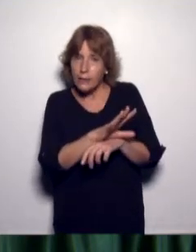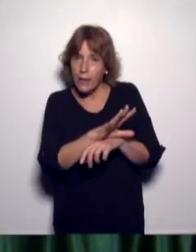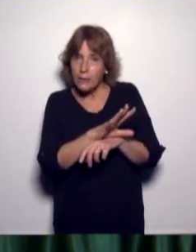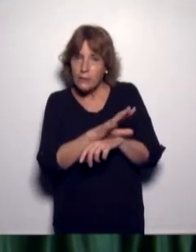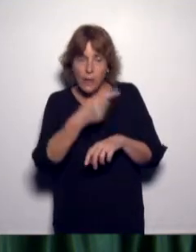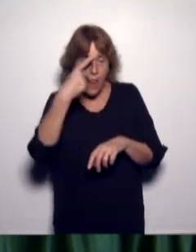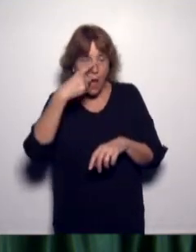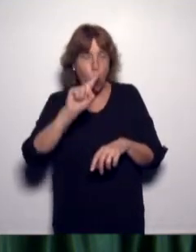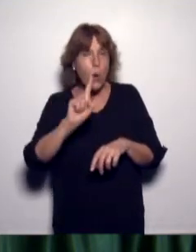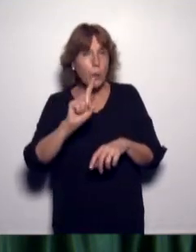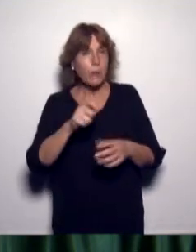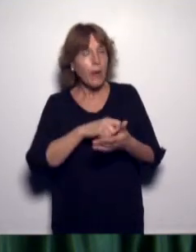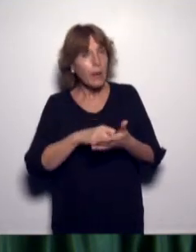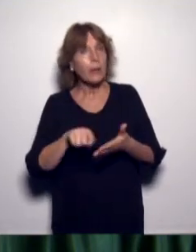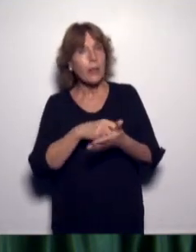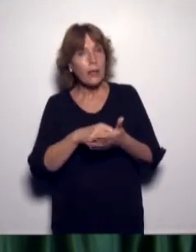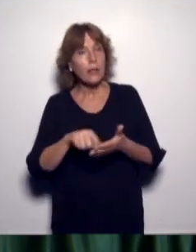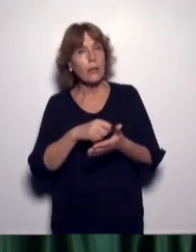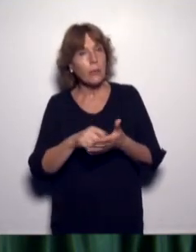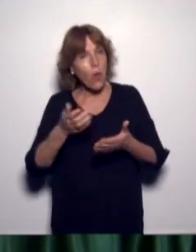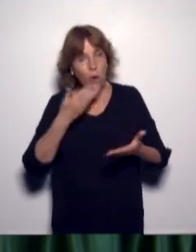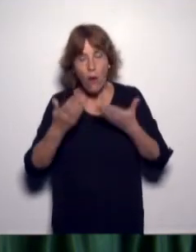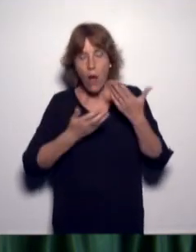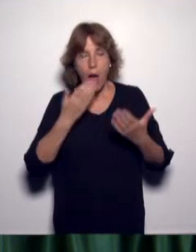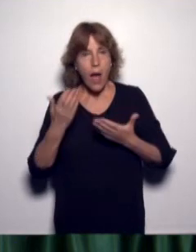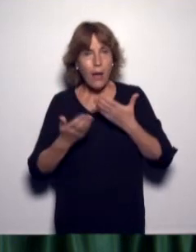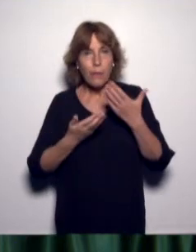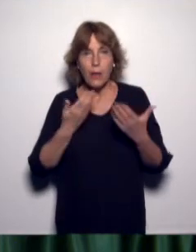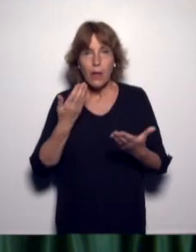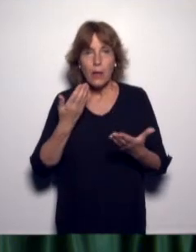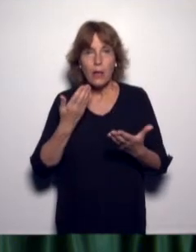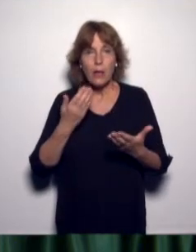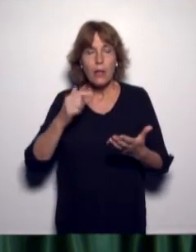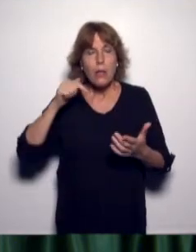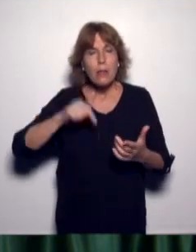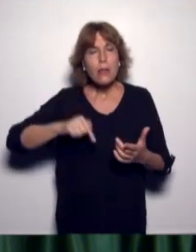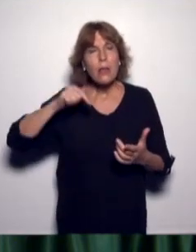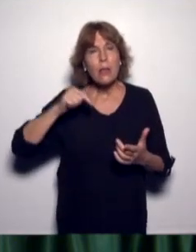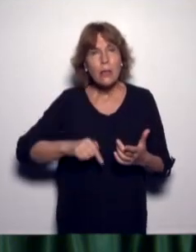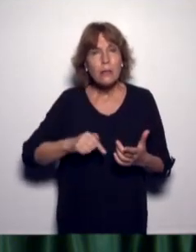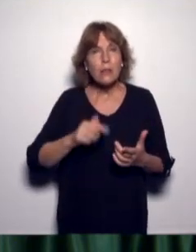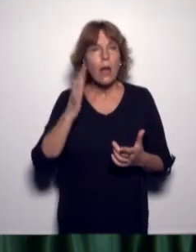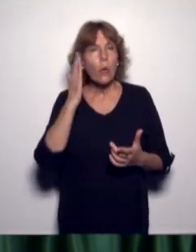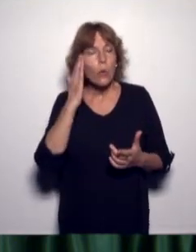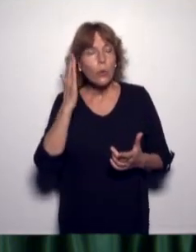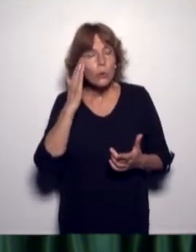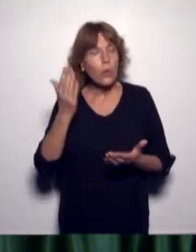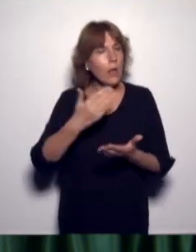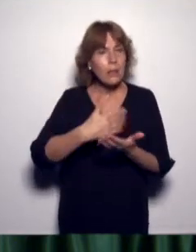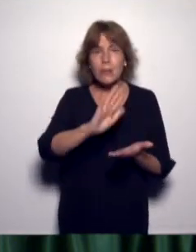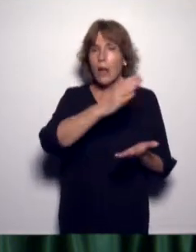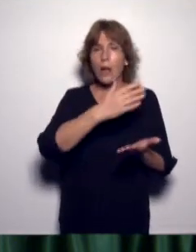la Fratelli Tutti, que habla sobre la fraternidad, habla de esta cultura del